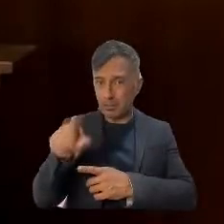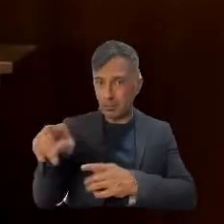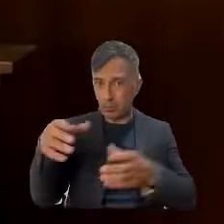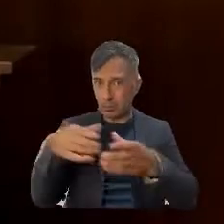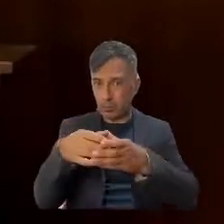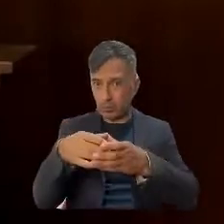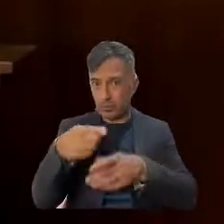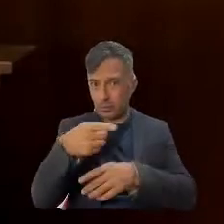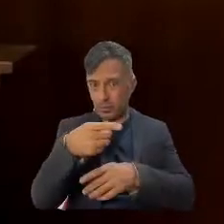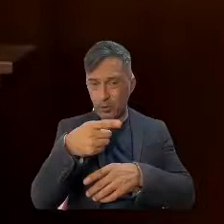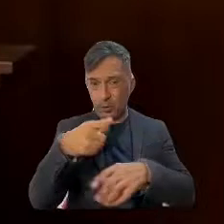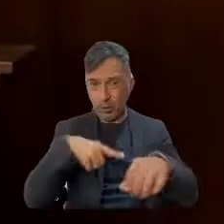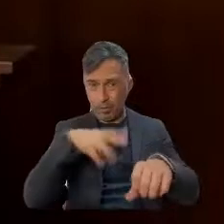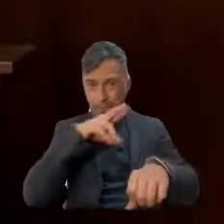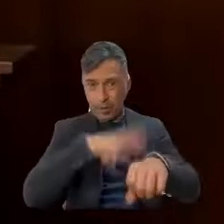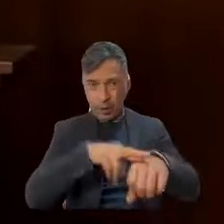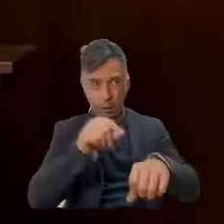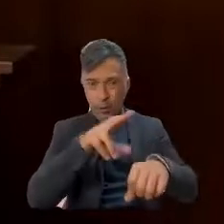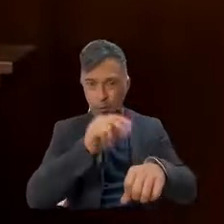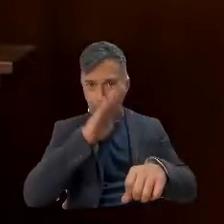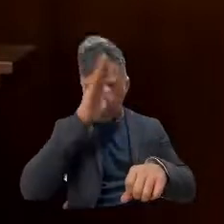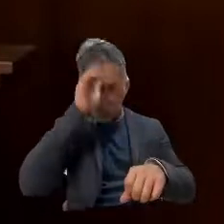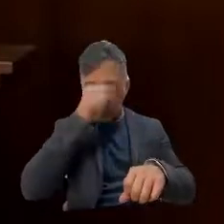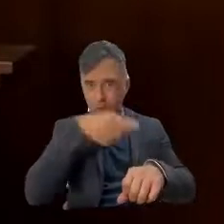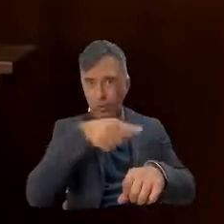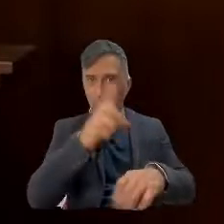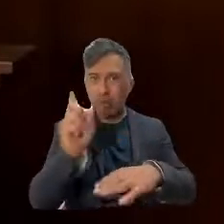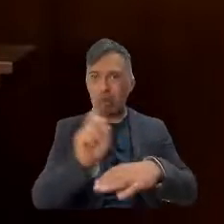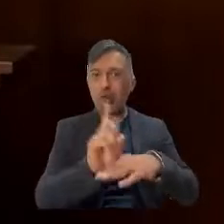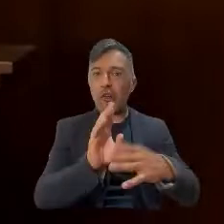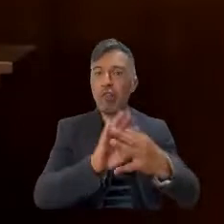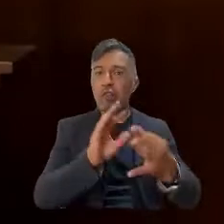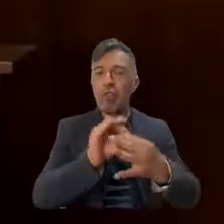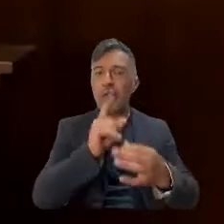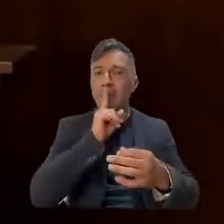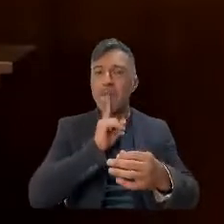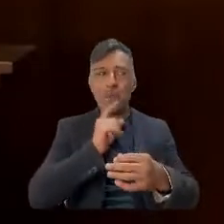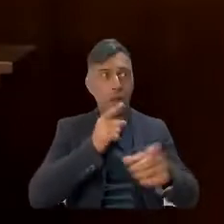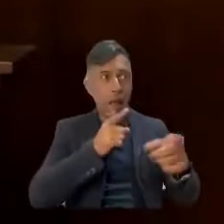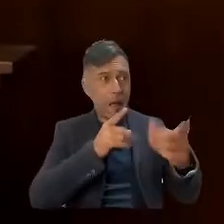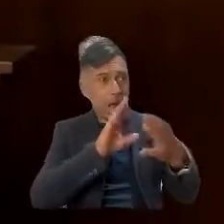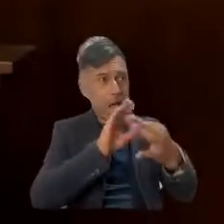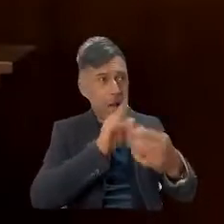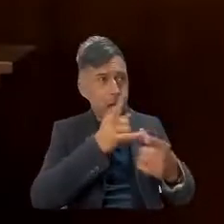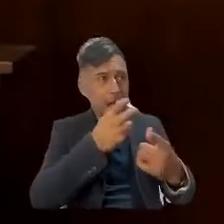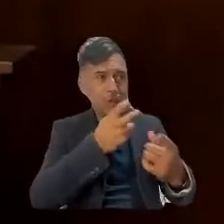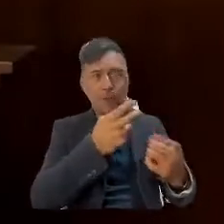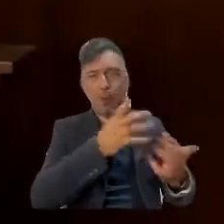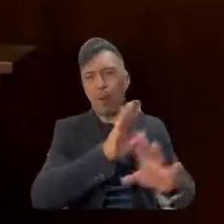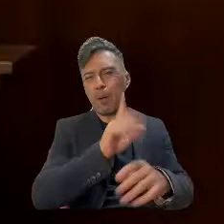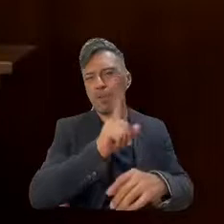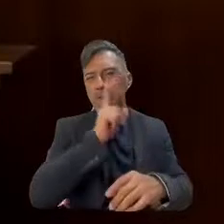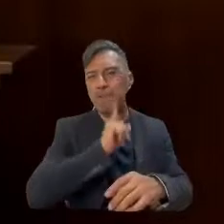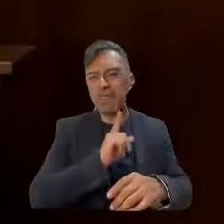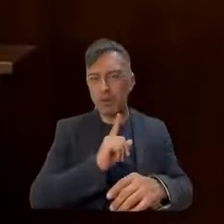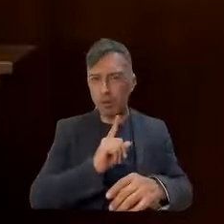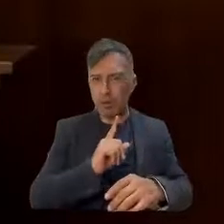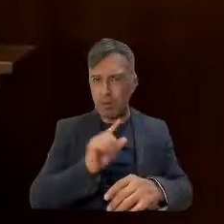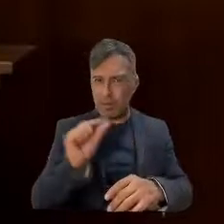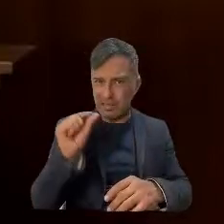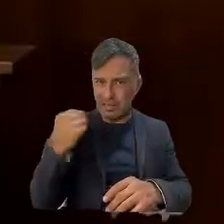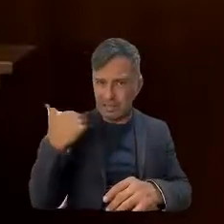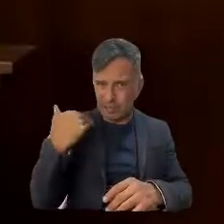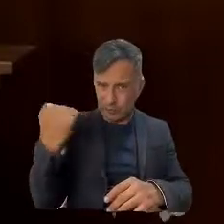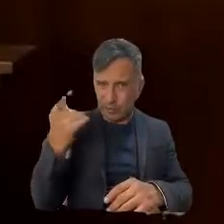su propio gobernador y le vienen a mentir y decir que lo que él dice es una mentira. Ella hace unos momentos dijo que la política del presidente